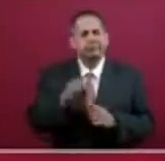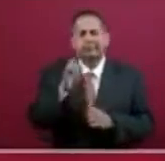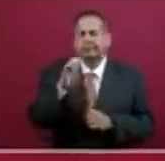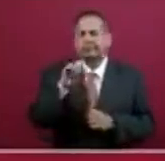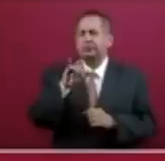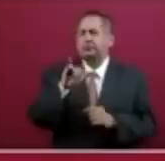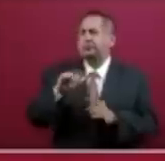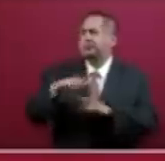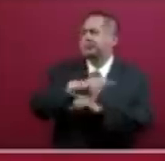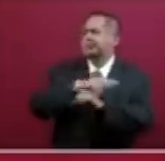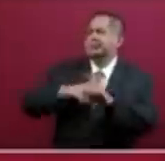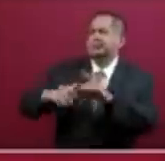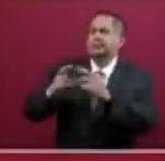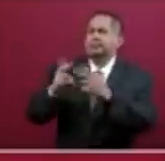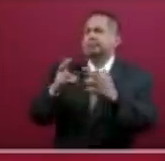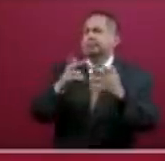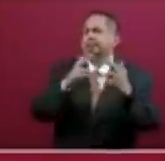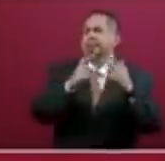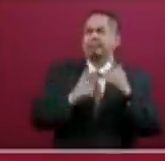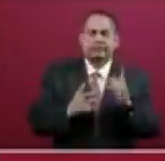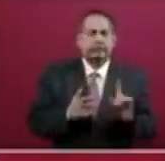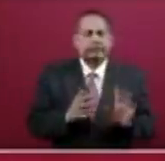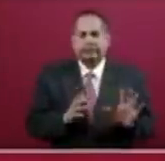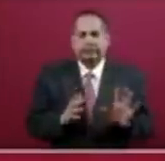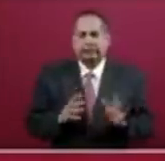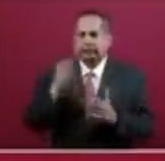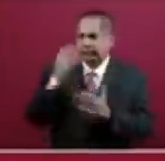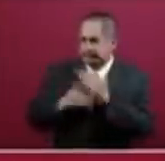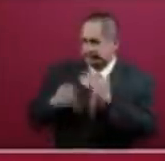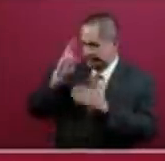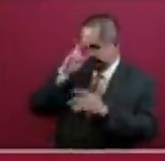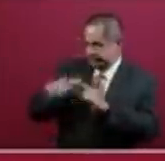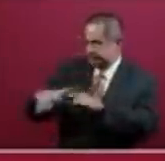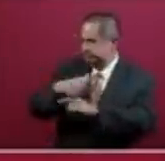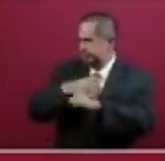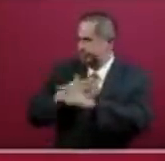ecología, de respeto al medio ambiente.